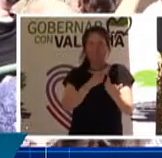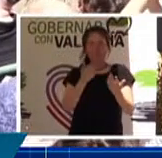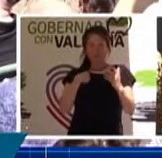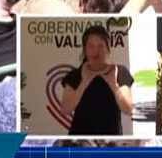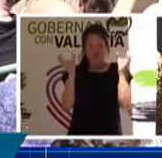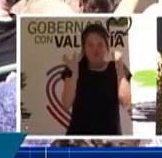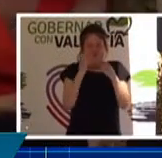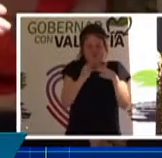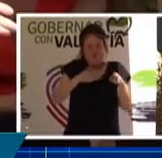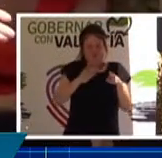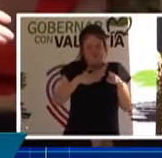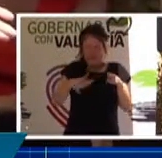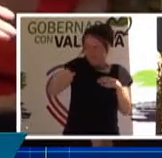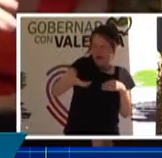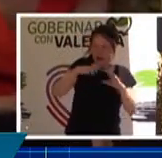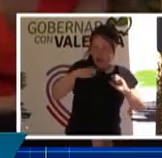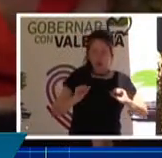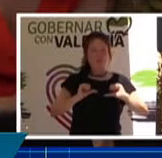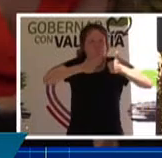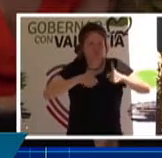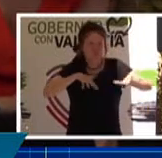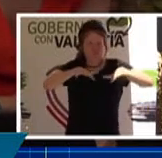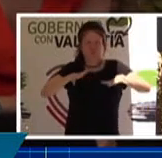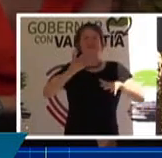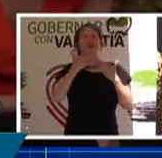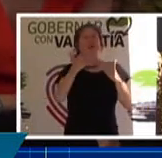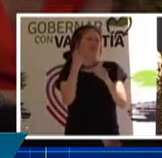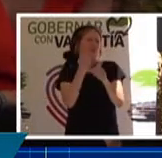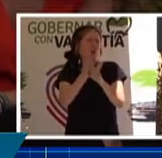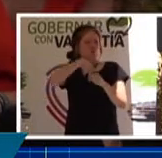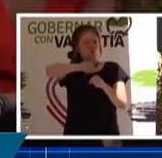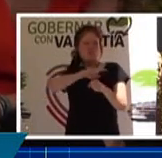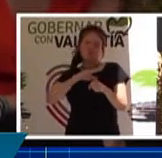también estrambóticas de la señora Belarra y la gente de Podemos, la última esta